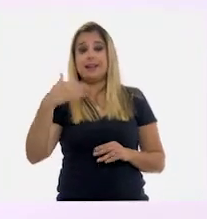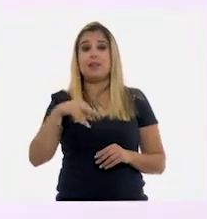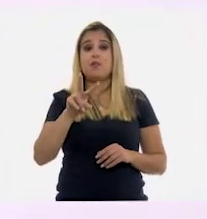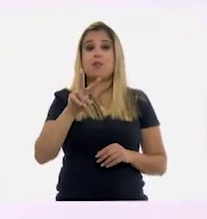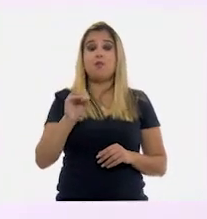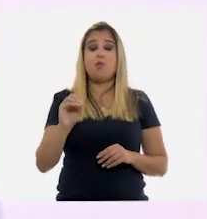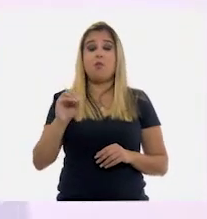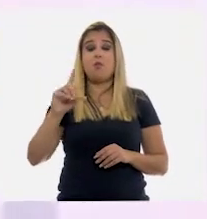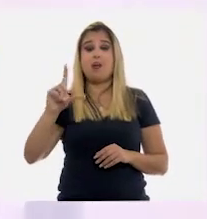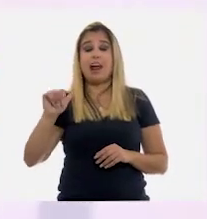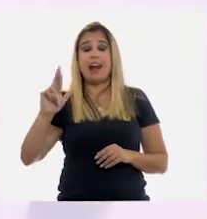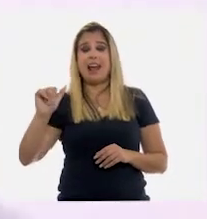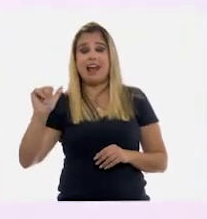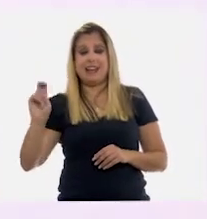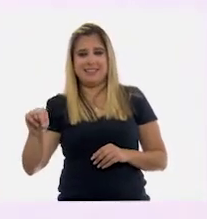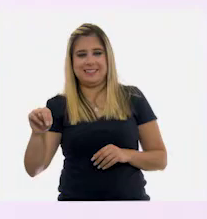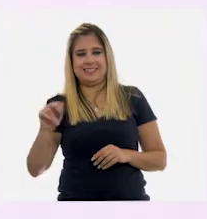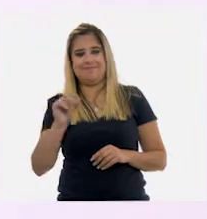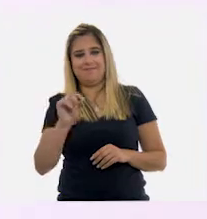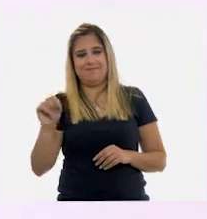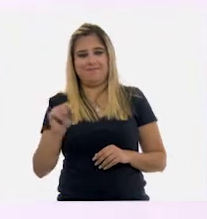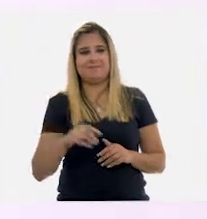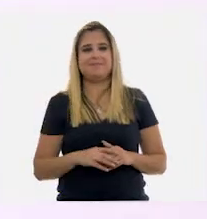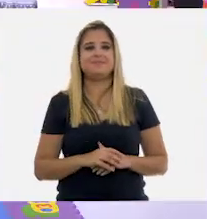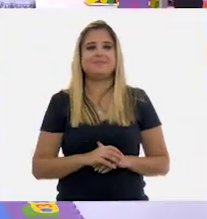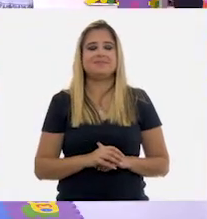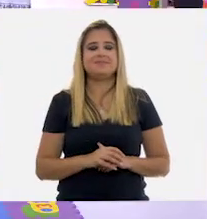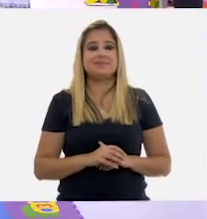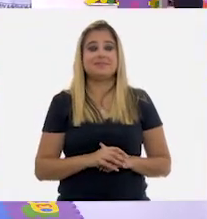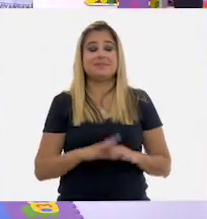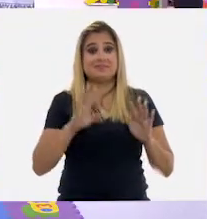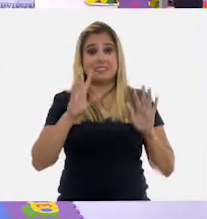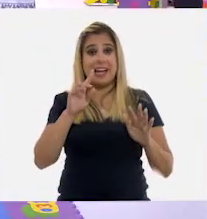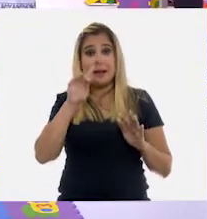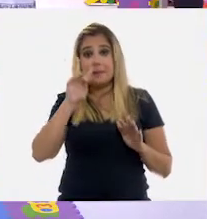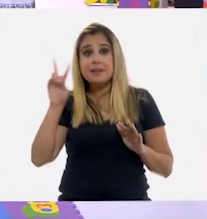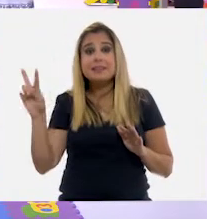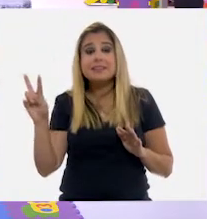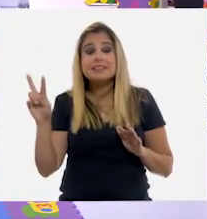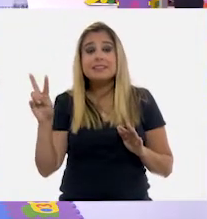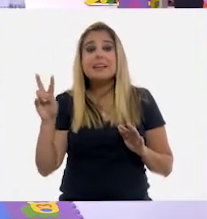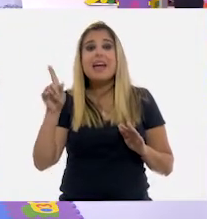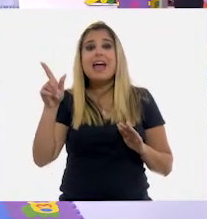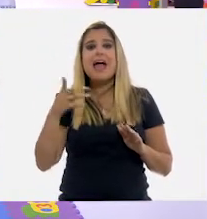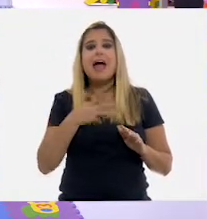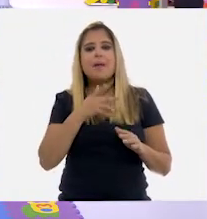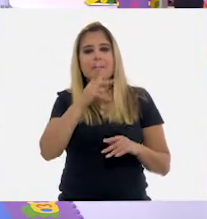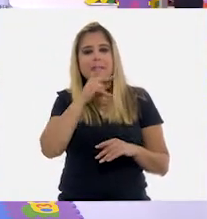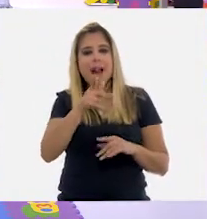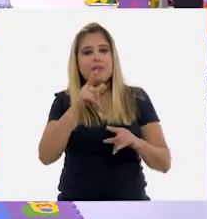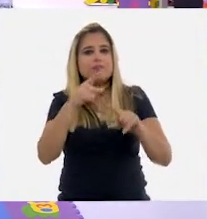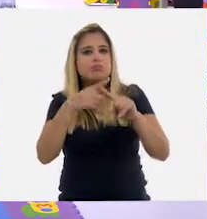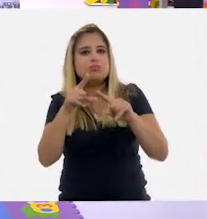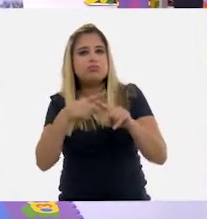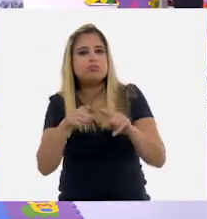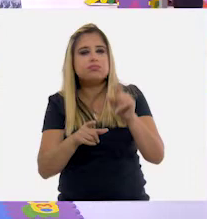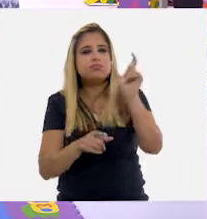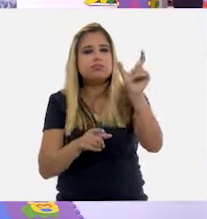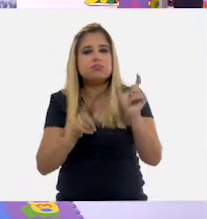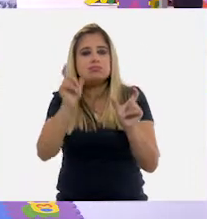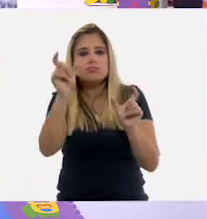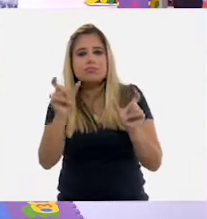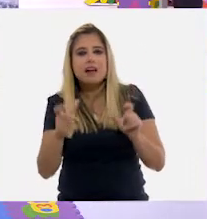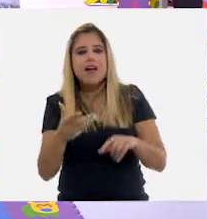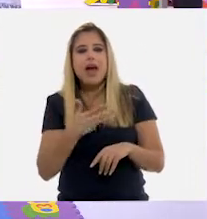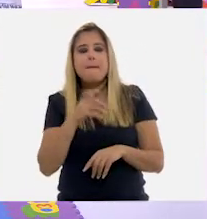y bo de volaron. Ajá. Como pueden ver, estas son las palabras que tienen